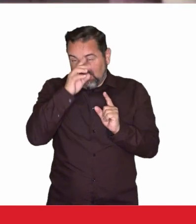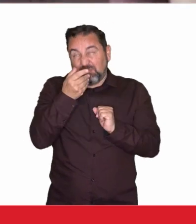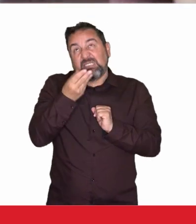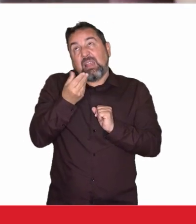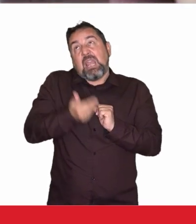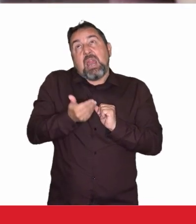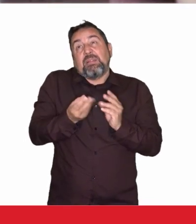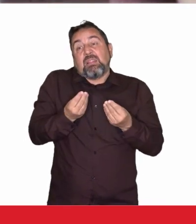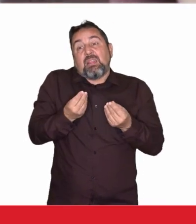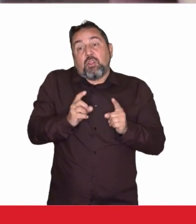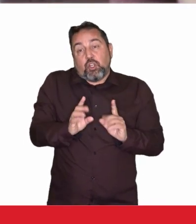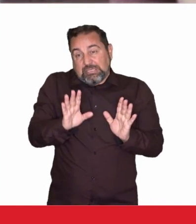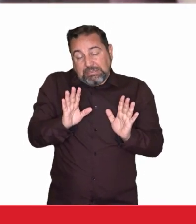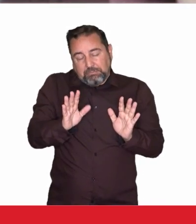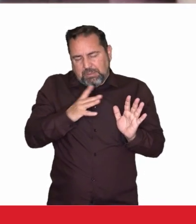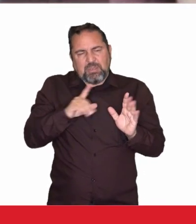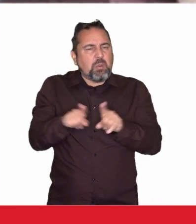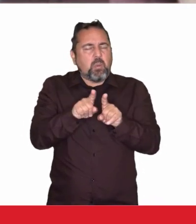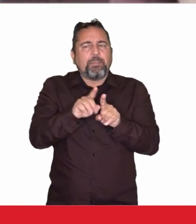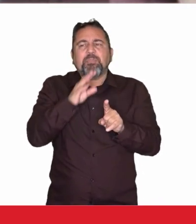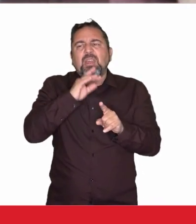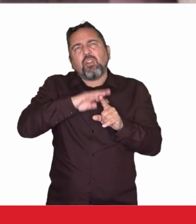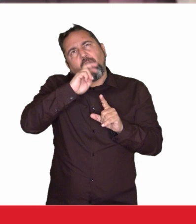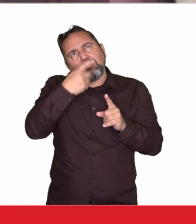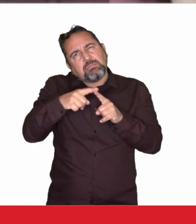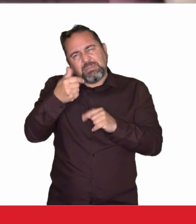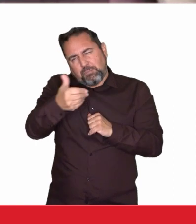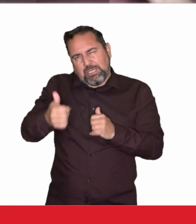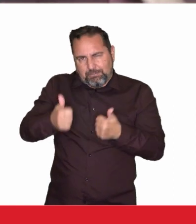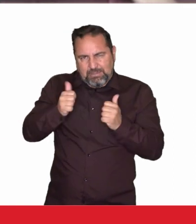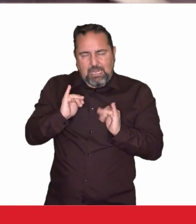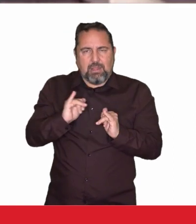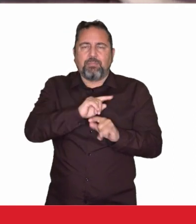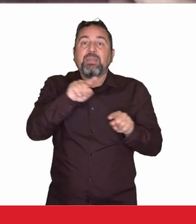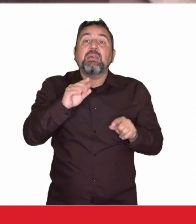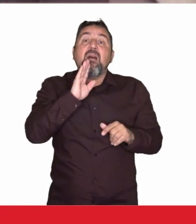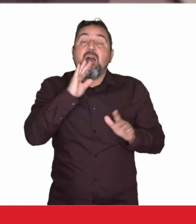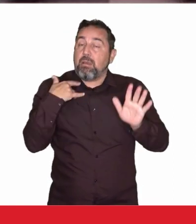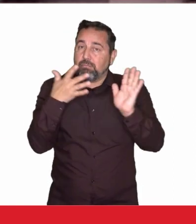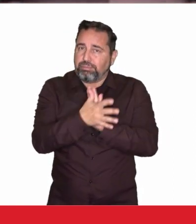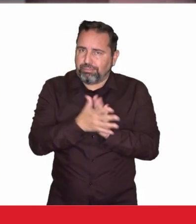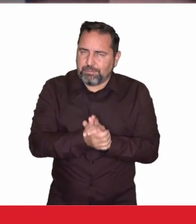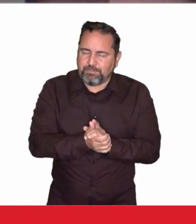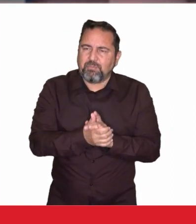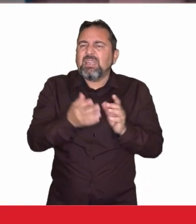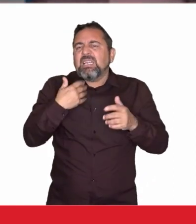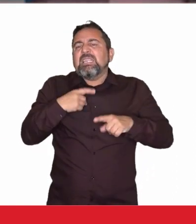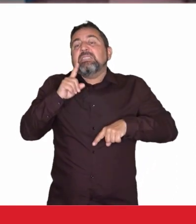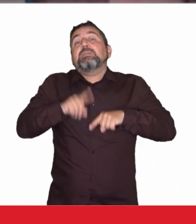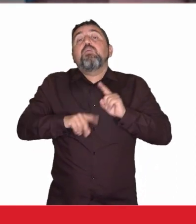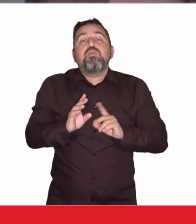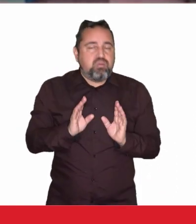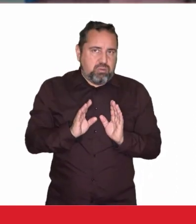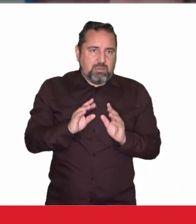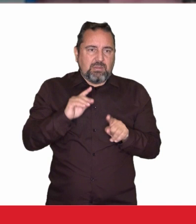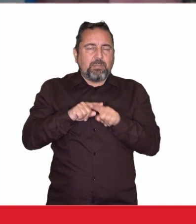casi que lo voy a pasar, porque no sé si es tan relevante y creo que hay otras cosas más importantes. Lo que os decíamos antes,